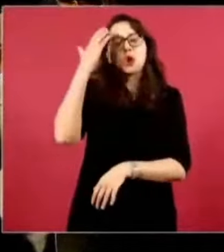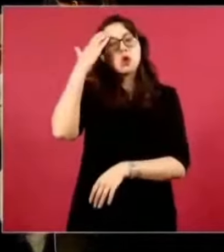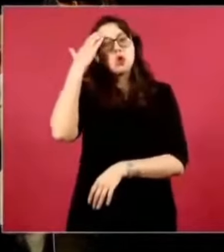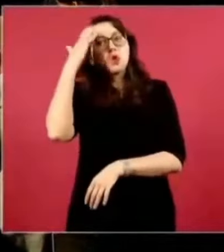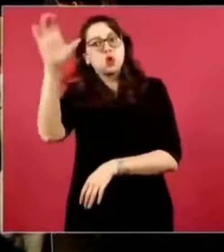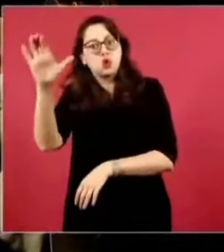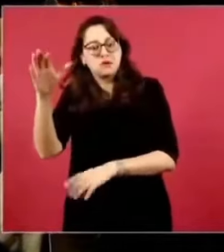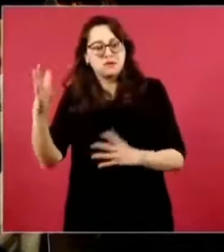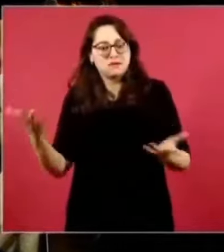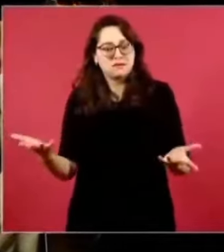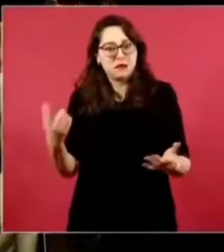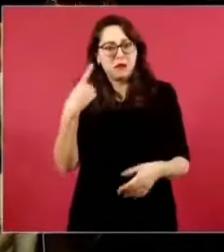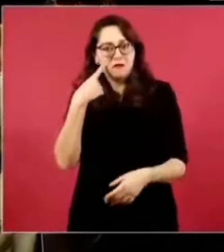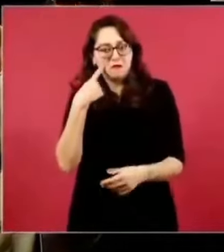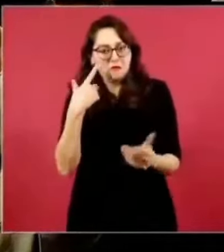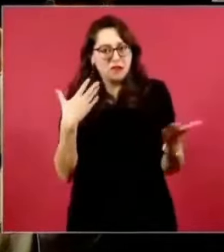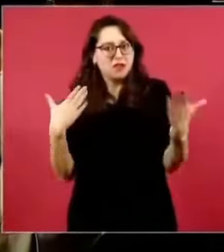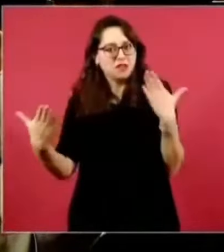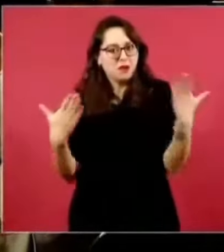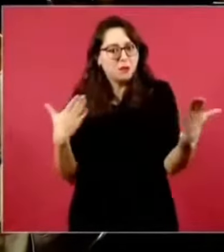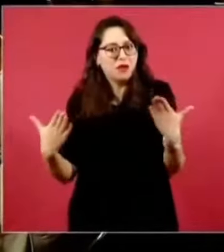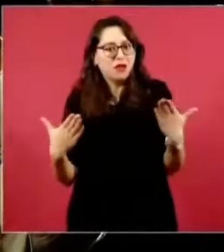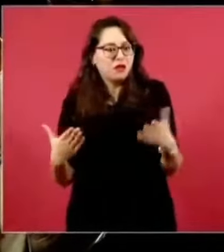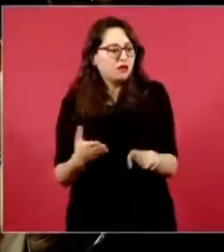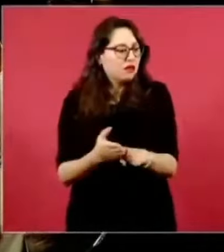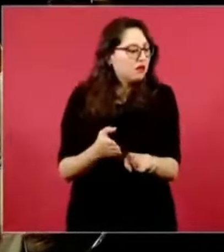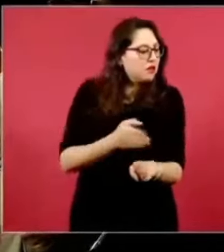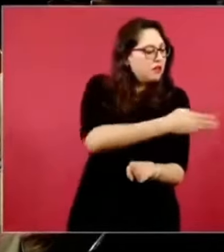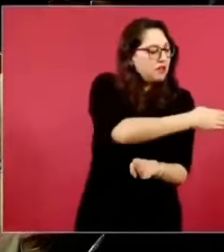hectáreas en